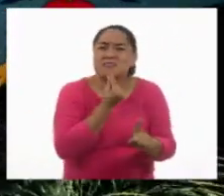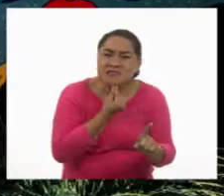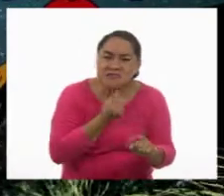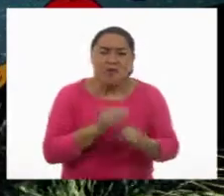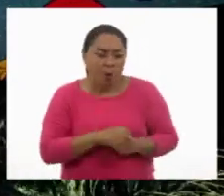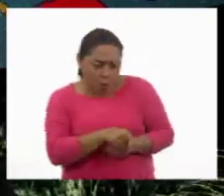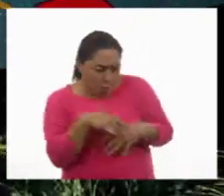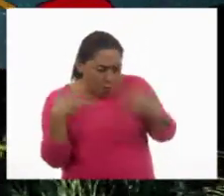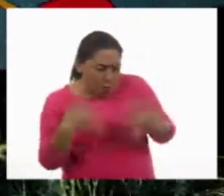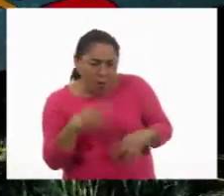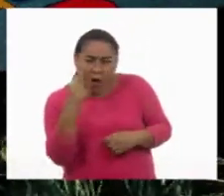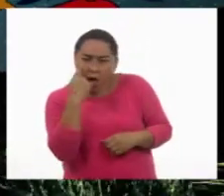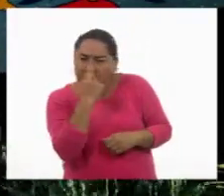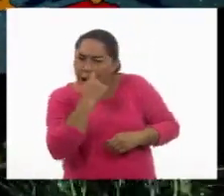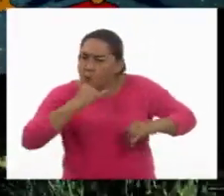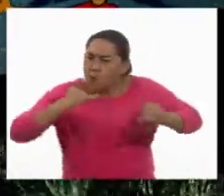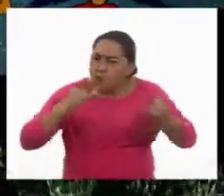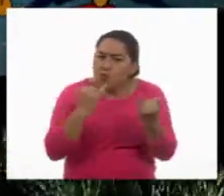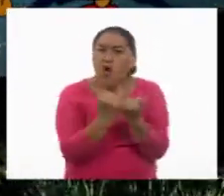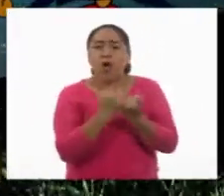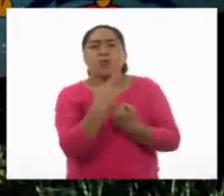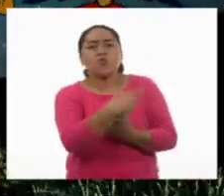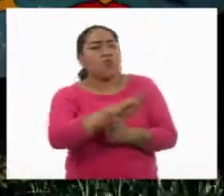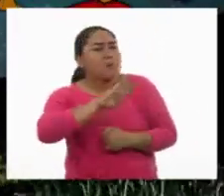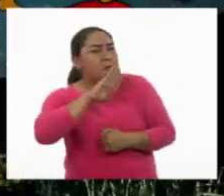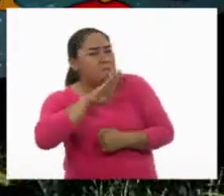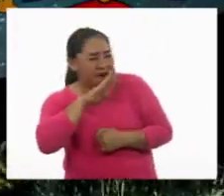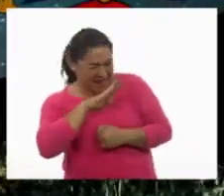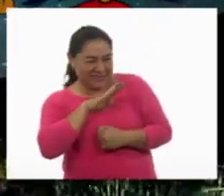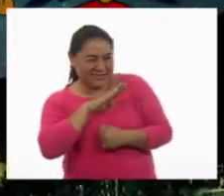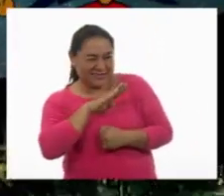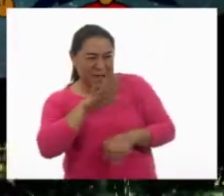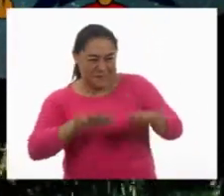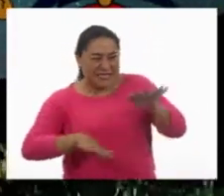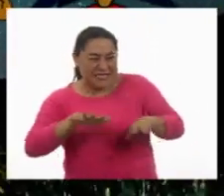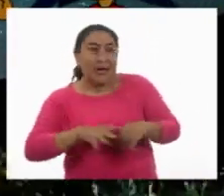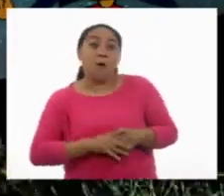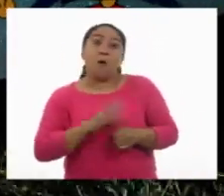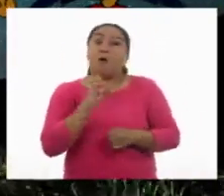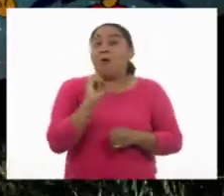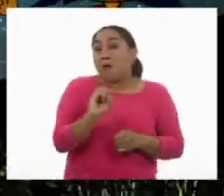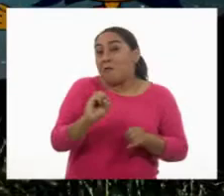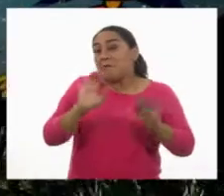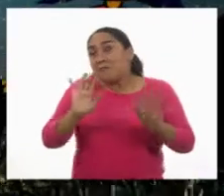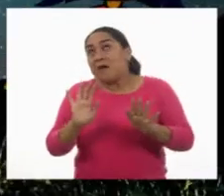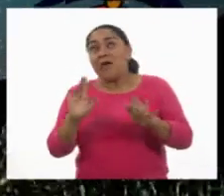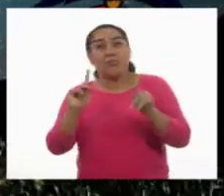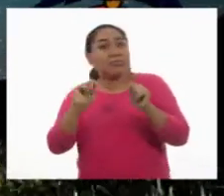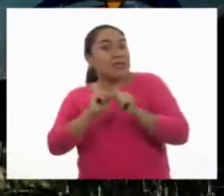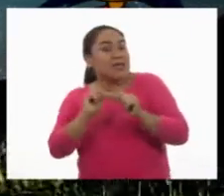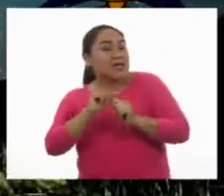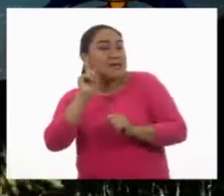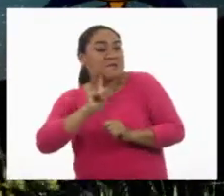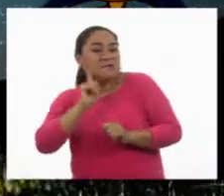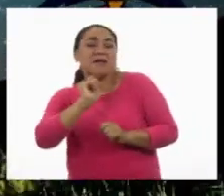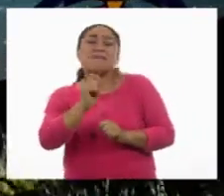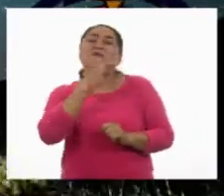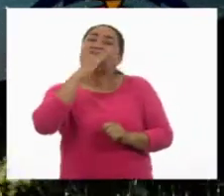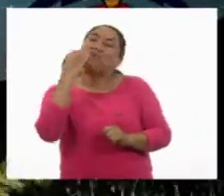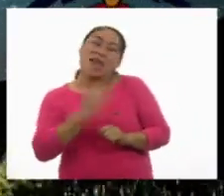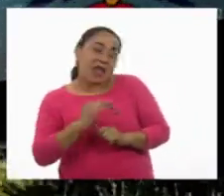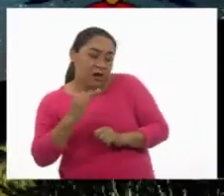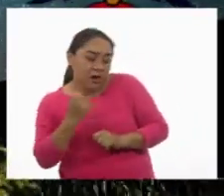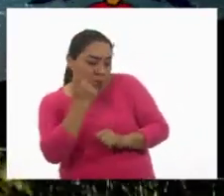¡Tienes los ojos igualitos a los de tu mamá! O tal vez alguna tía durante alguna fiesta te